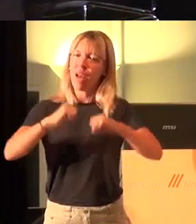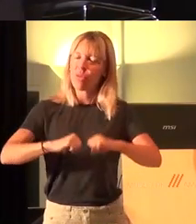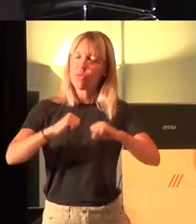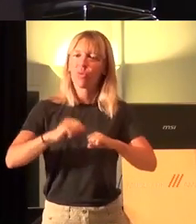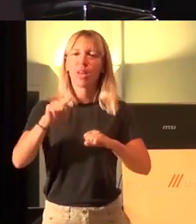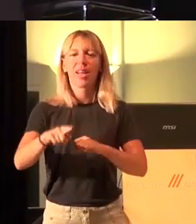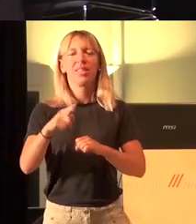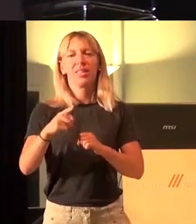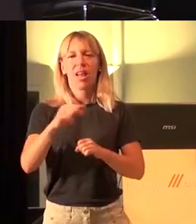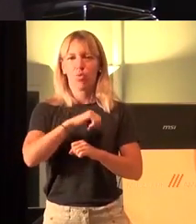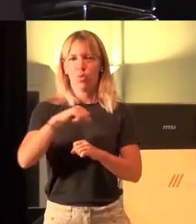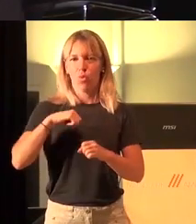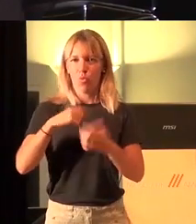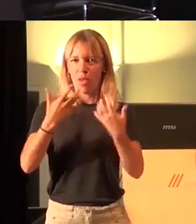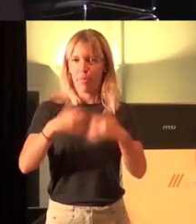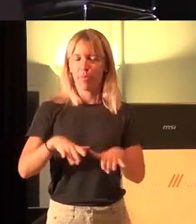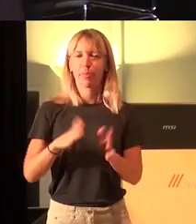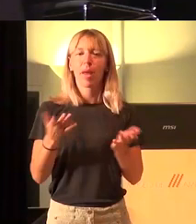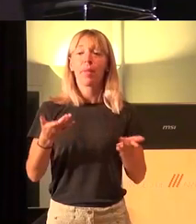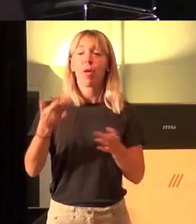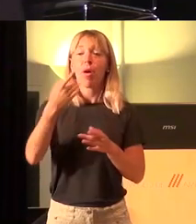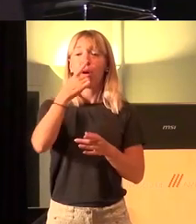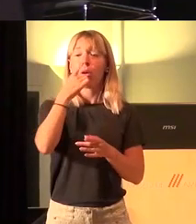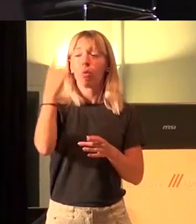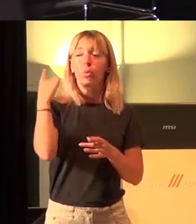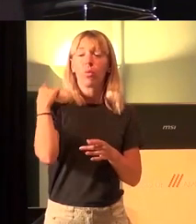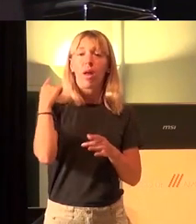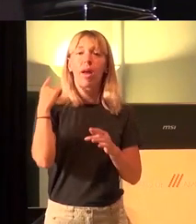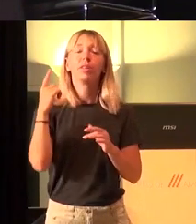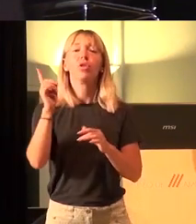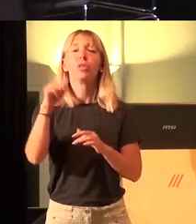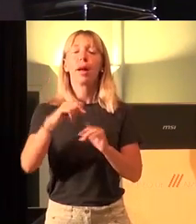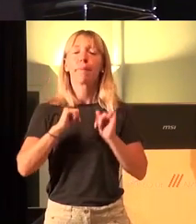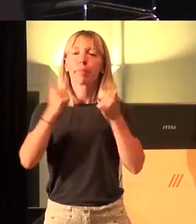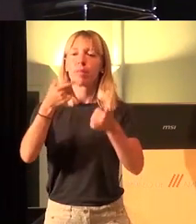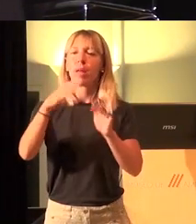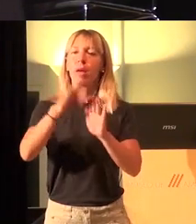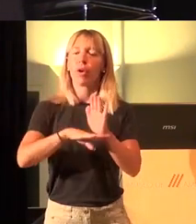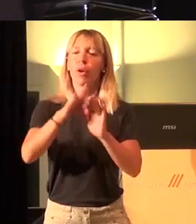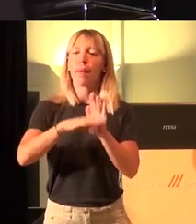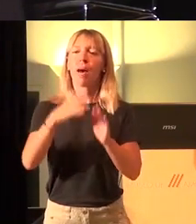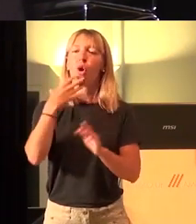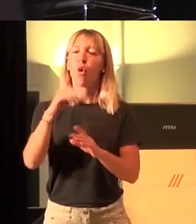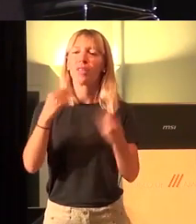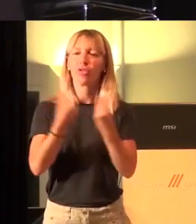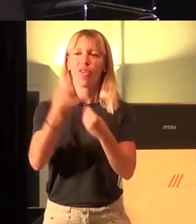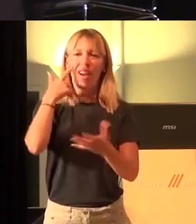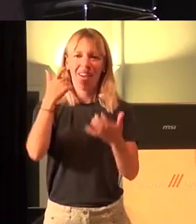esa autonomía. Pero desde hace un año habéis puesto en marcha un programa que se llama Jóvenes con Arte, donde